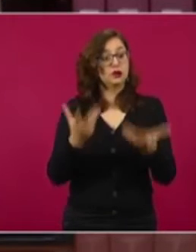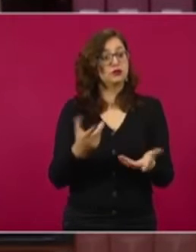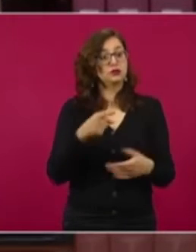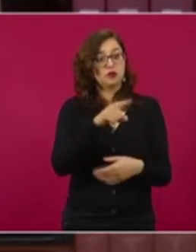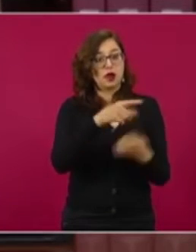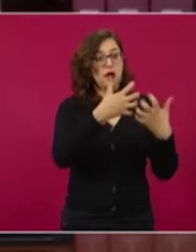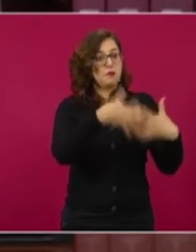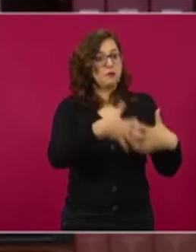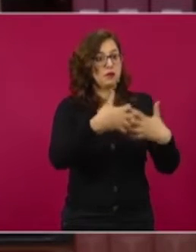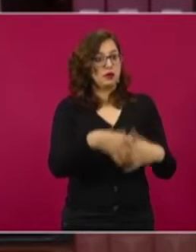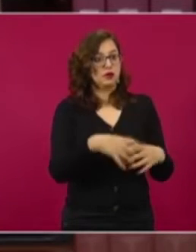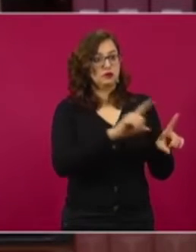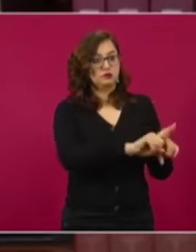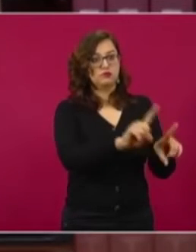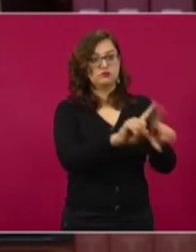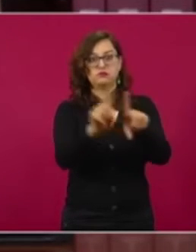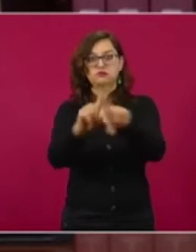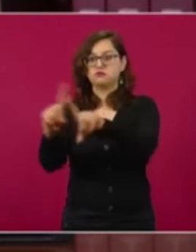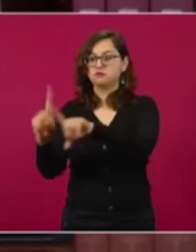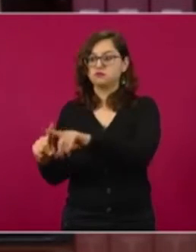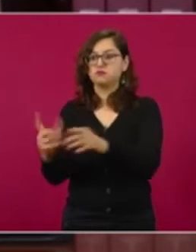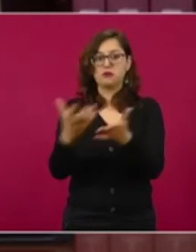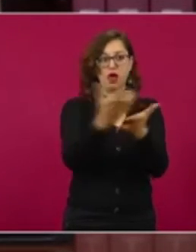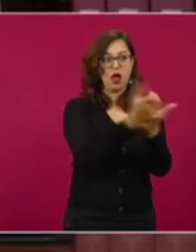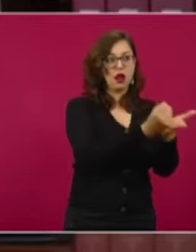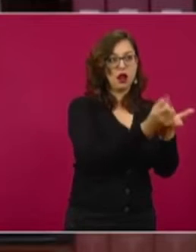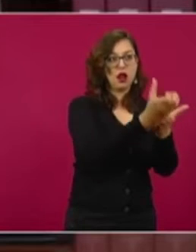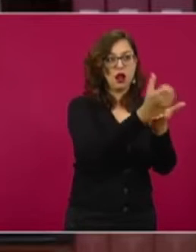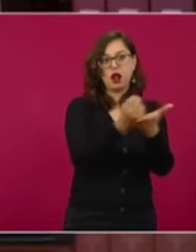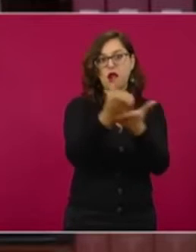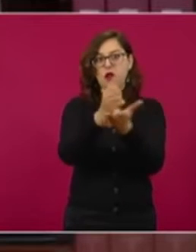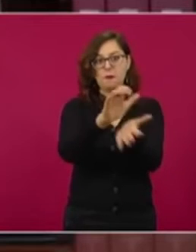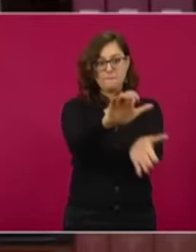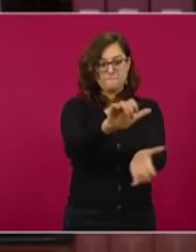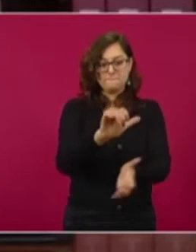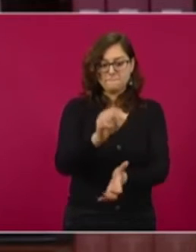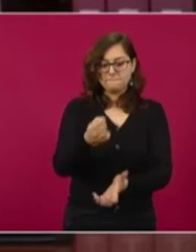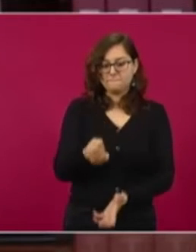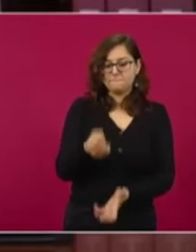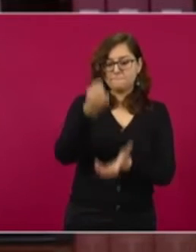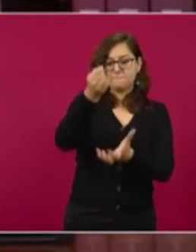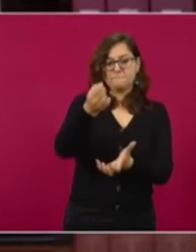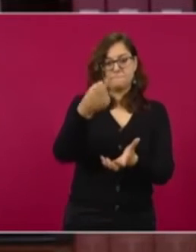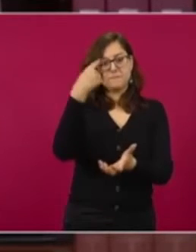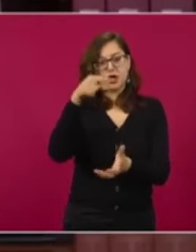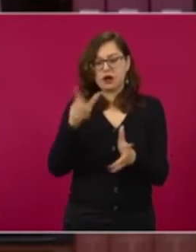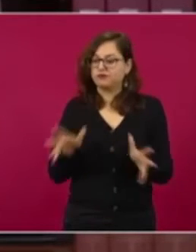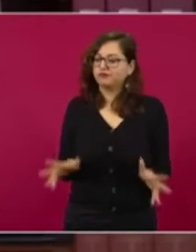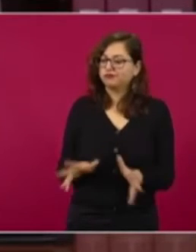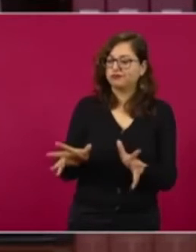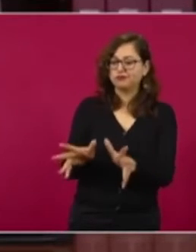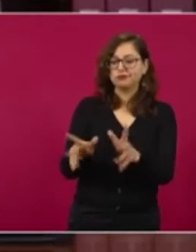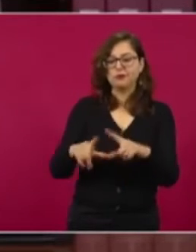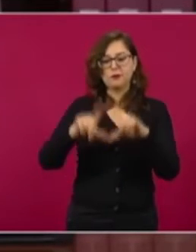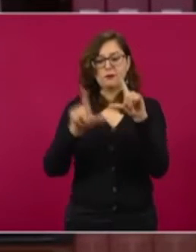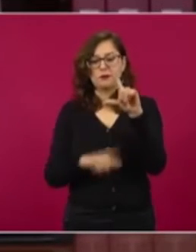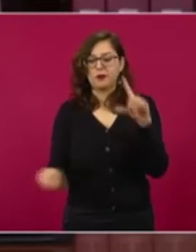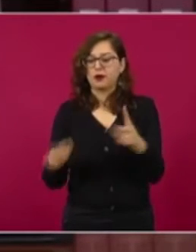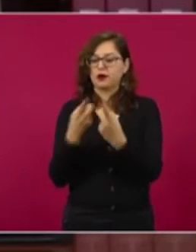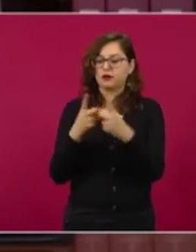nación tienen que destinarse a el desarrollo del país y a